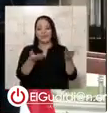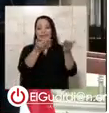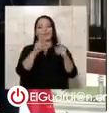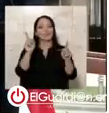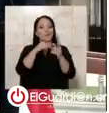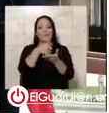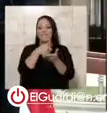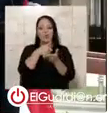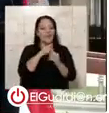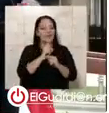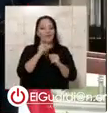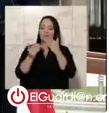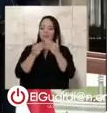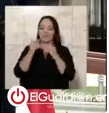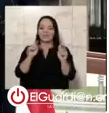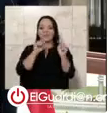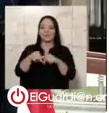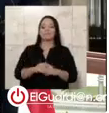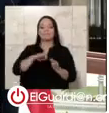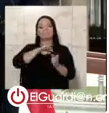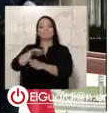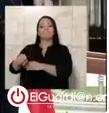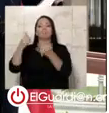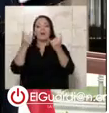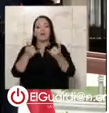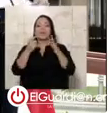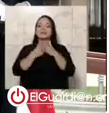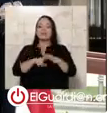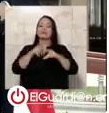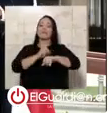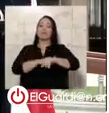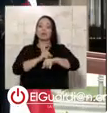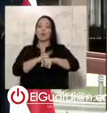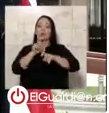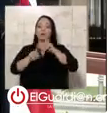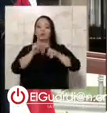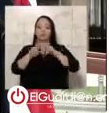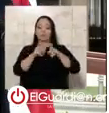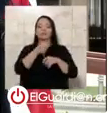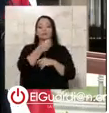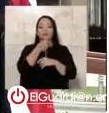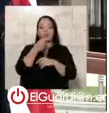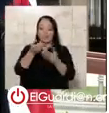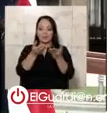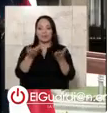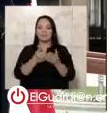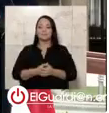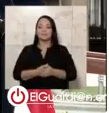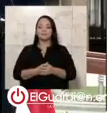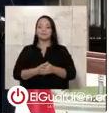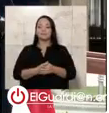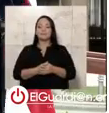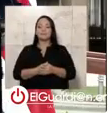afloje. Gracias. Muchísimas gracias por venir. A partir de este momento vamos a iniciar con el periodo de consultas por parte de los medios de